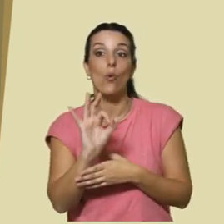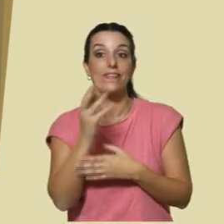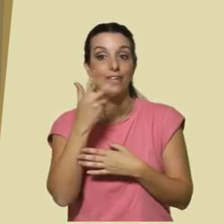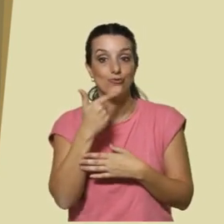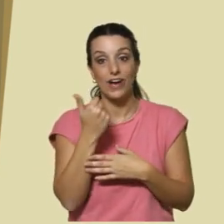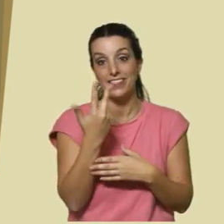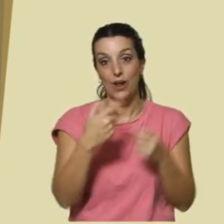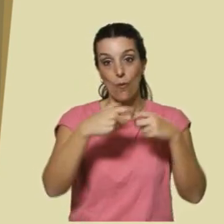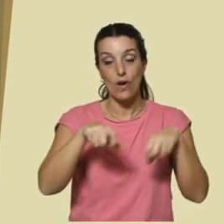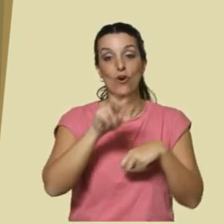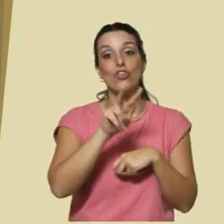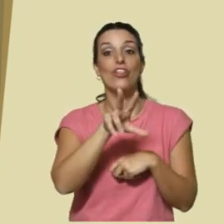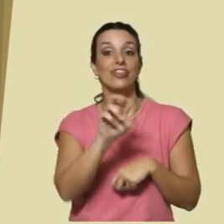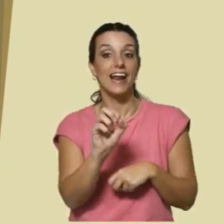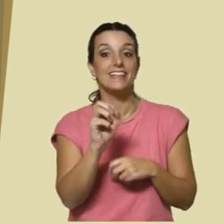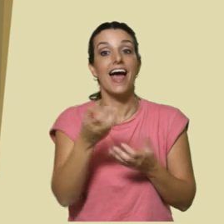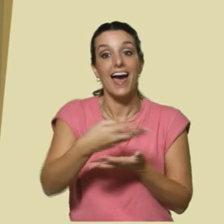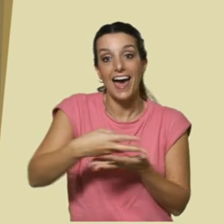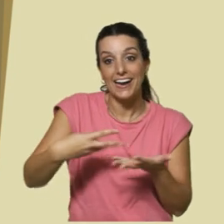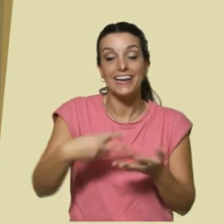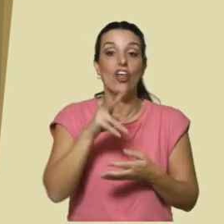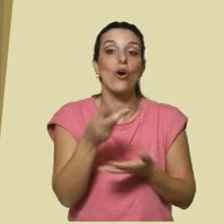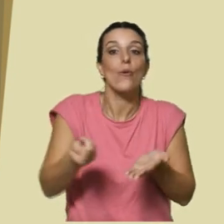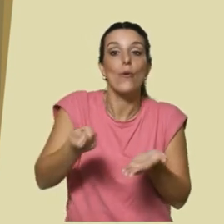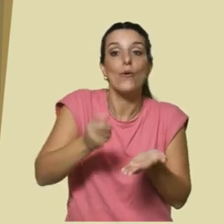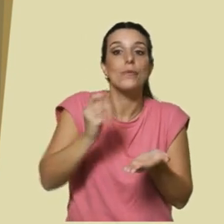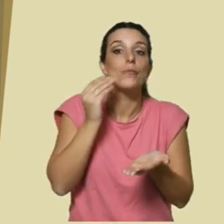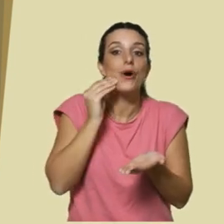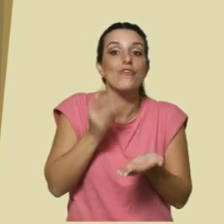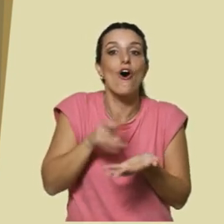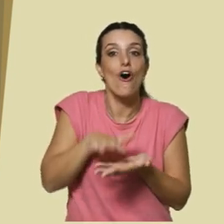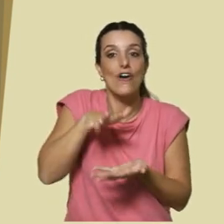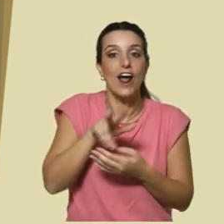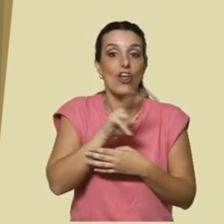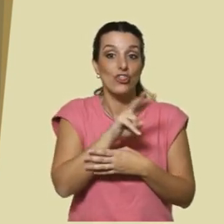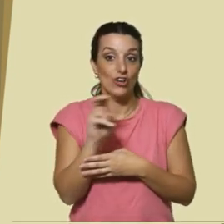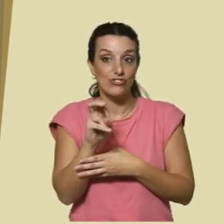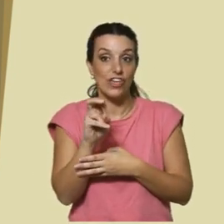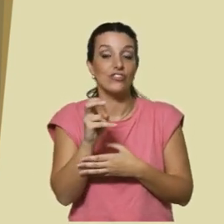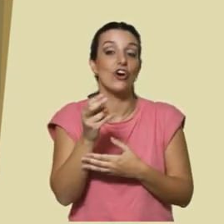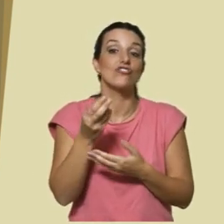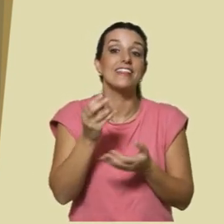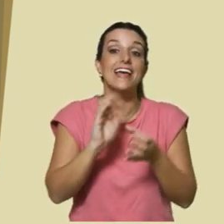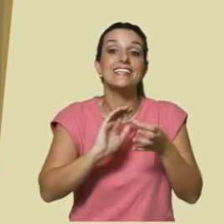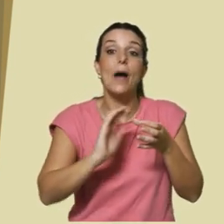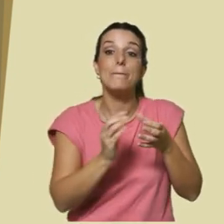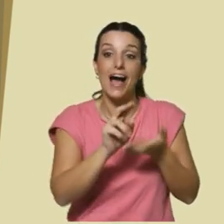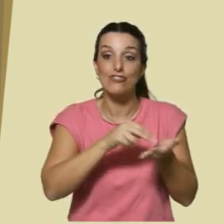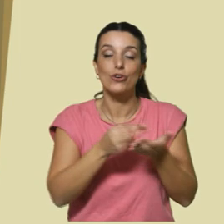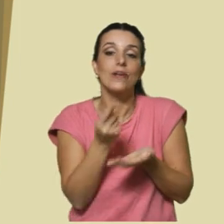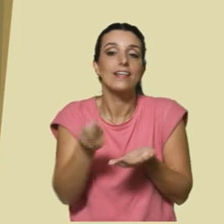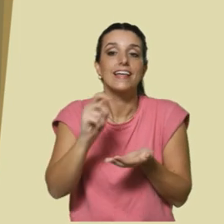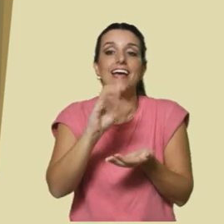azúcar, 3 huevos, 230 gramos de harina, 2 cucharaditas de polvo de hornear, 200 gramos de puré de zapallo y 1 cucharadita